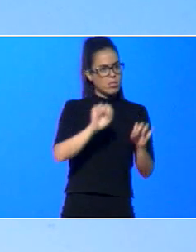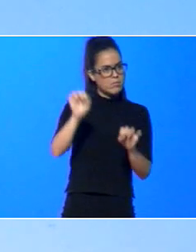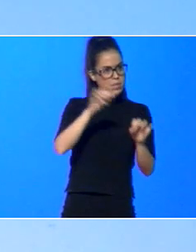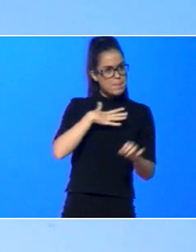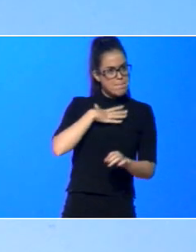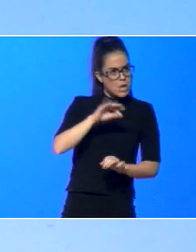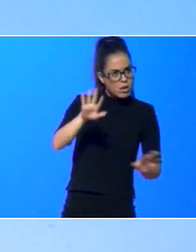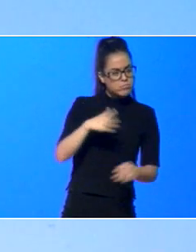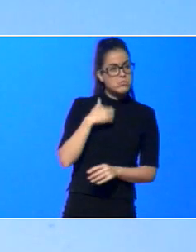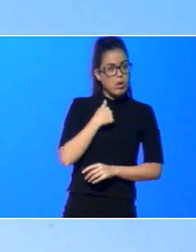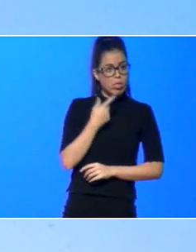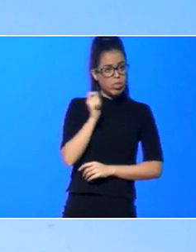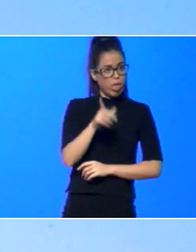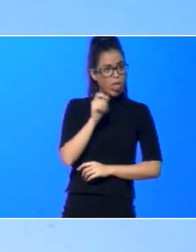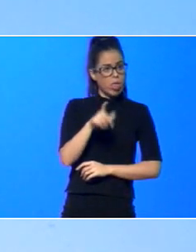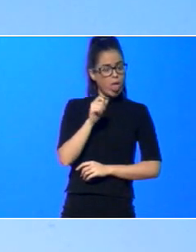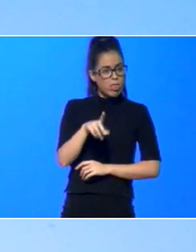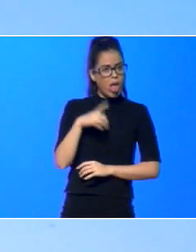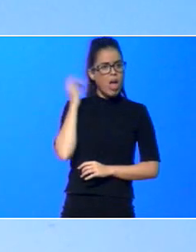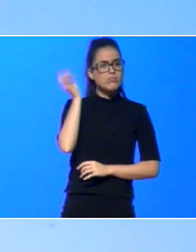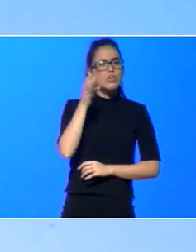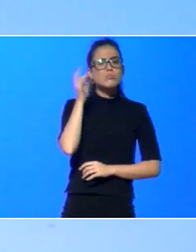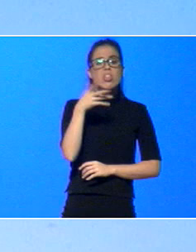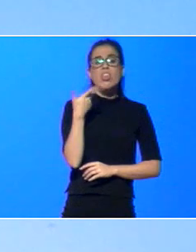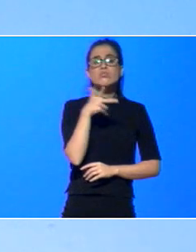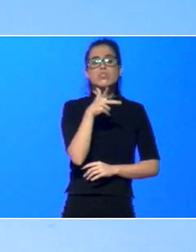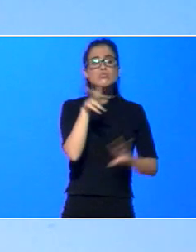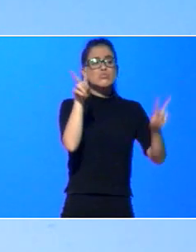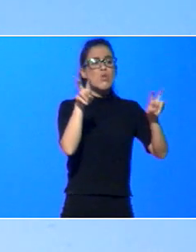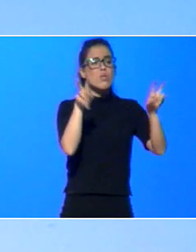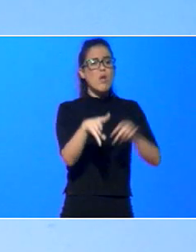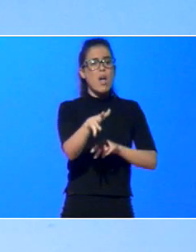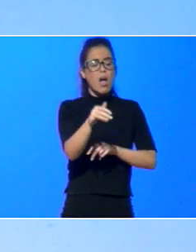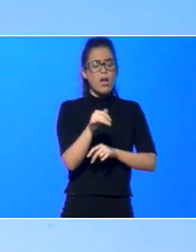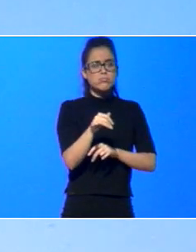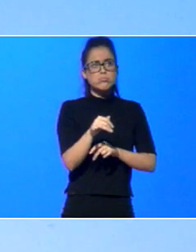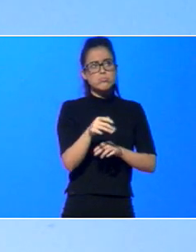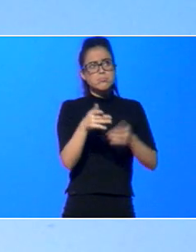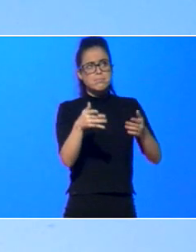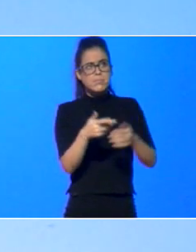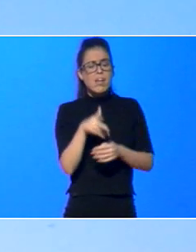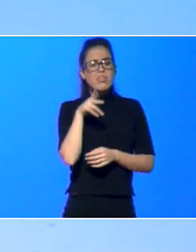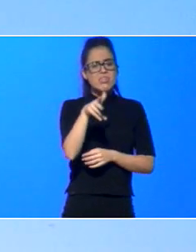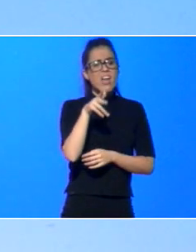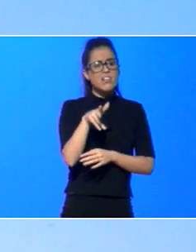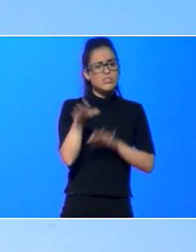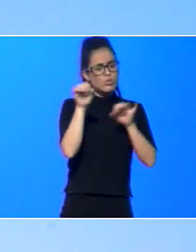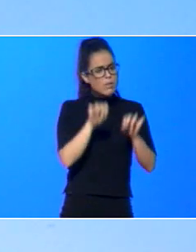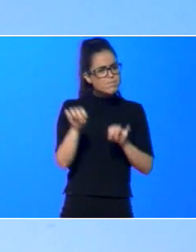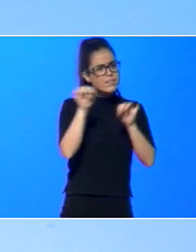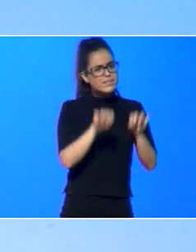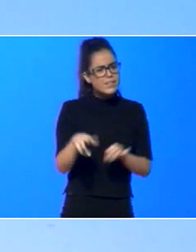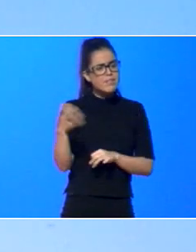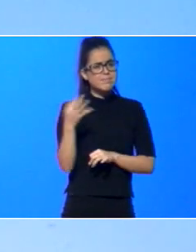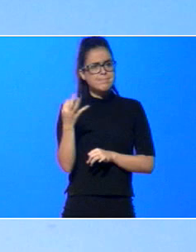lo hago que en la convención hay derechos nuevos o si se quiere derechos que hay que defender como nuevos quizá eran